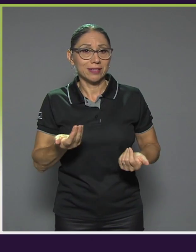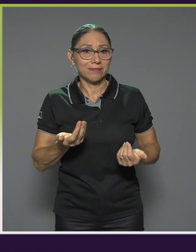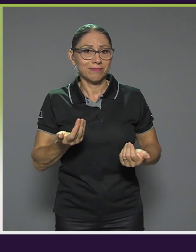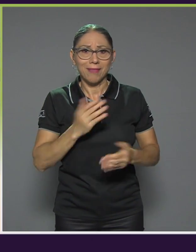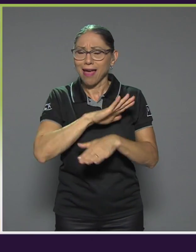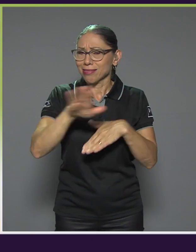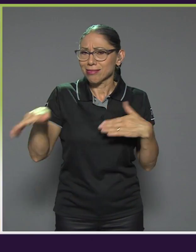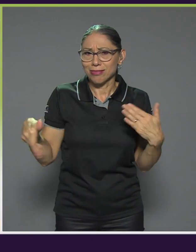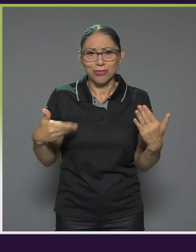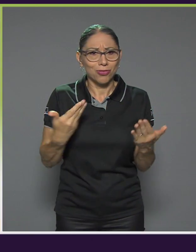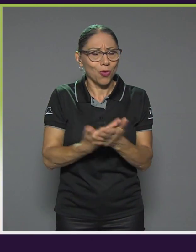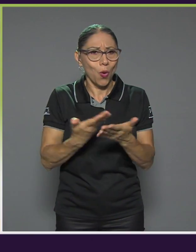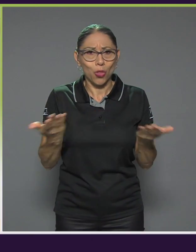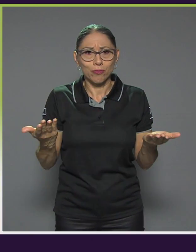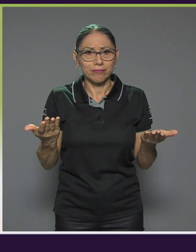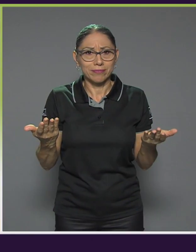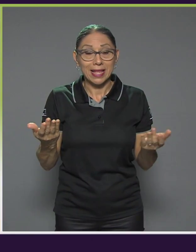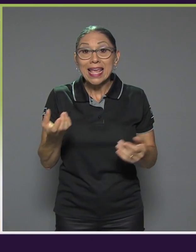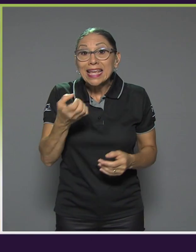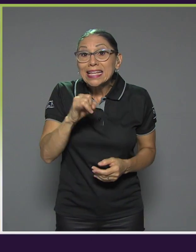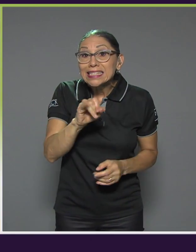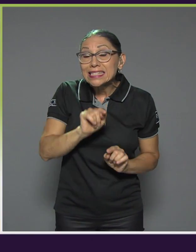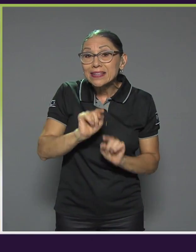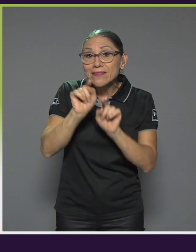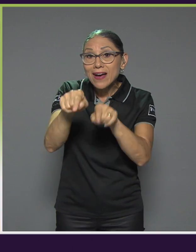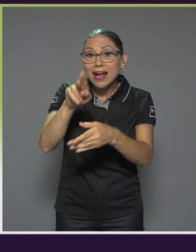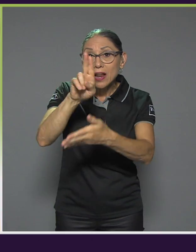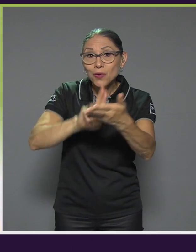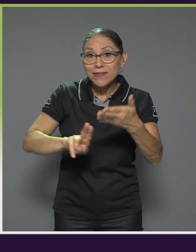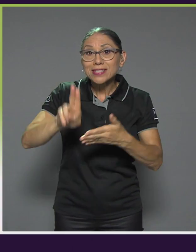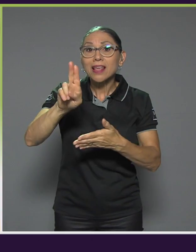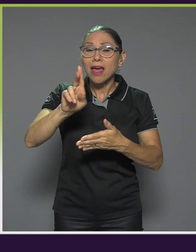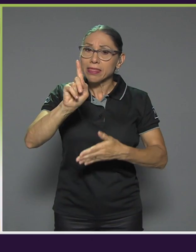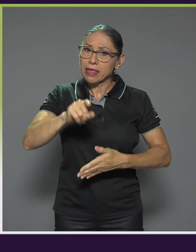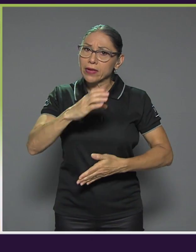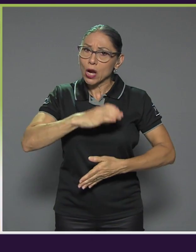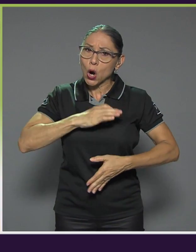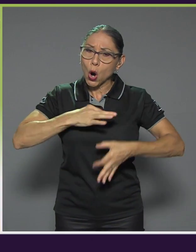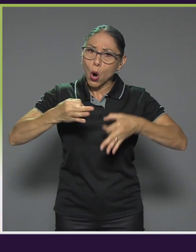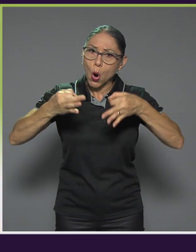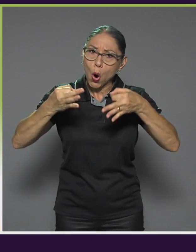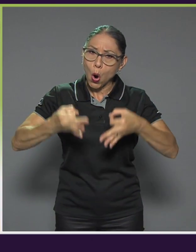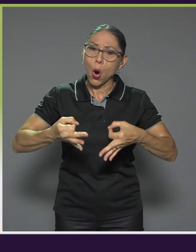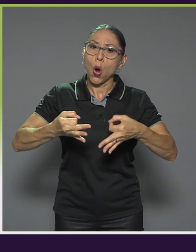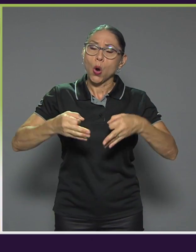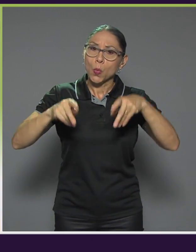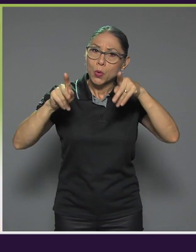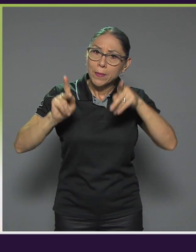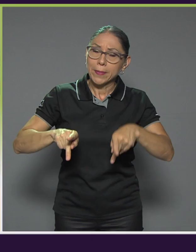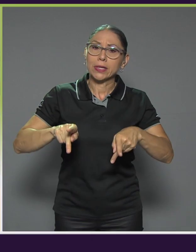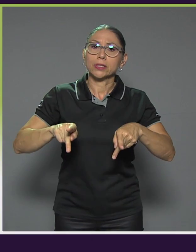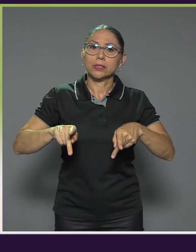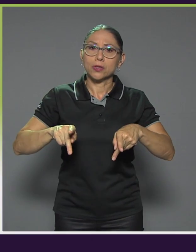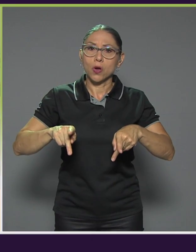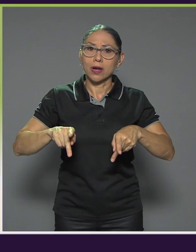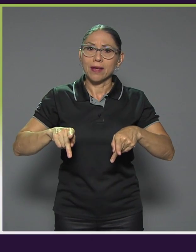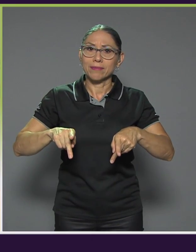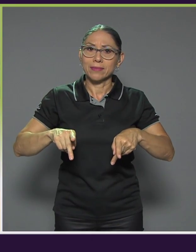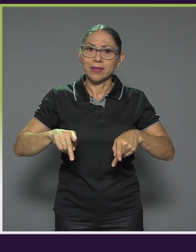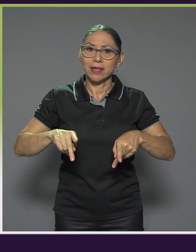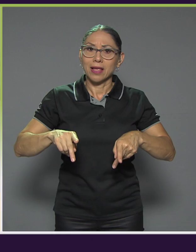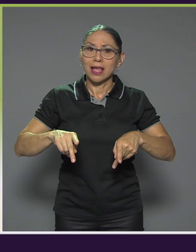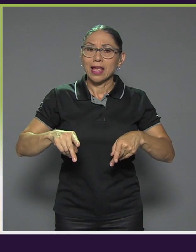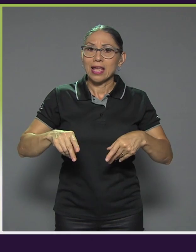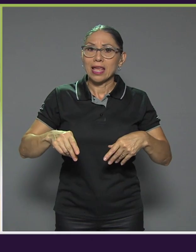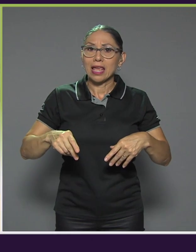todo y se van aa la universidad hay que comportarse como con una persona que diga no